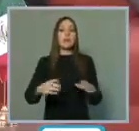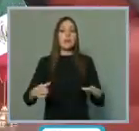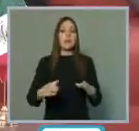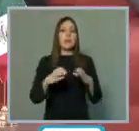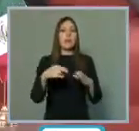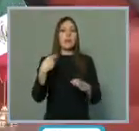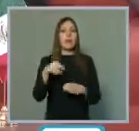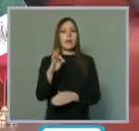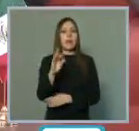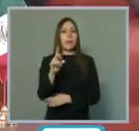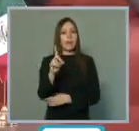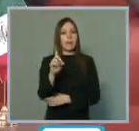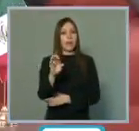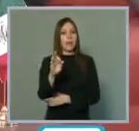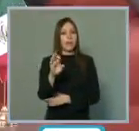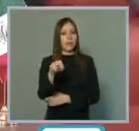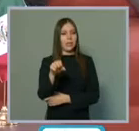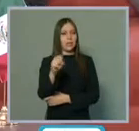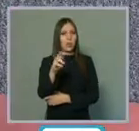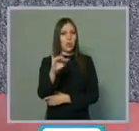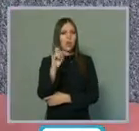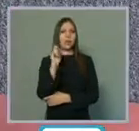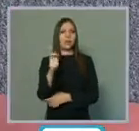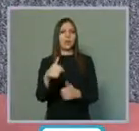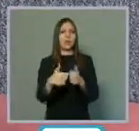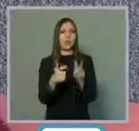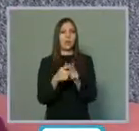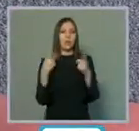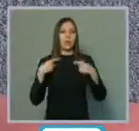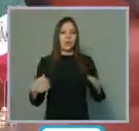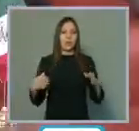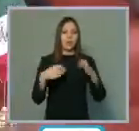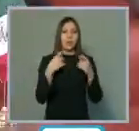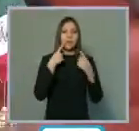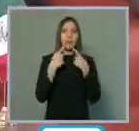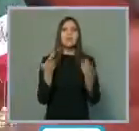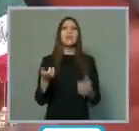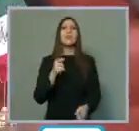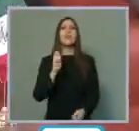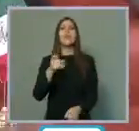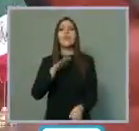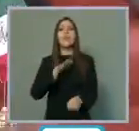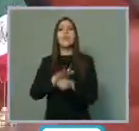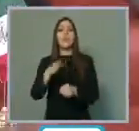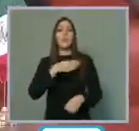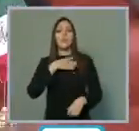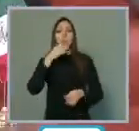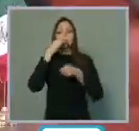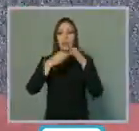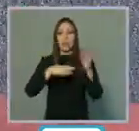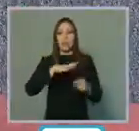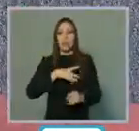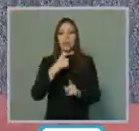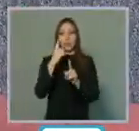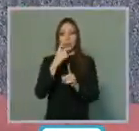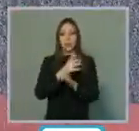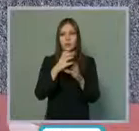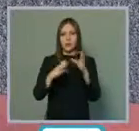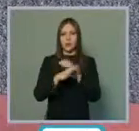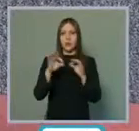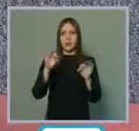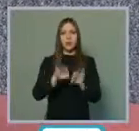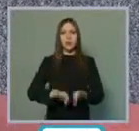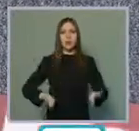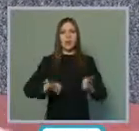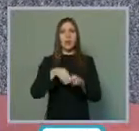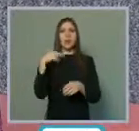es la buena noticia? Porque me dirían, pues entonces, ¿Qué va a pasar? ¿qué están vendiendo o cómo lo están haciendo? Hay una figura que vale la pena y me voy a detener muy